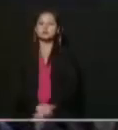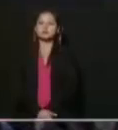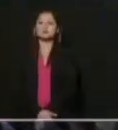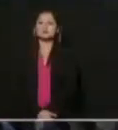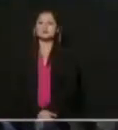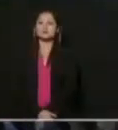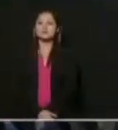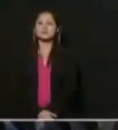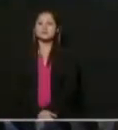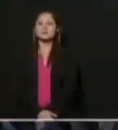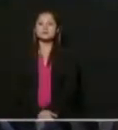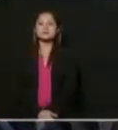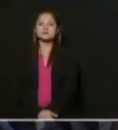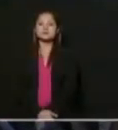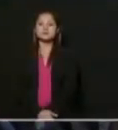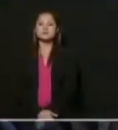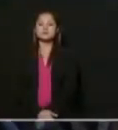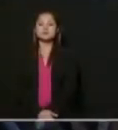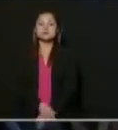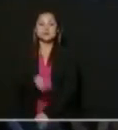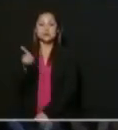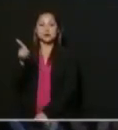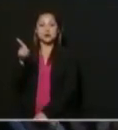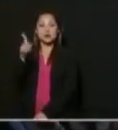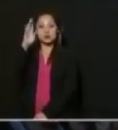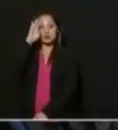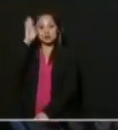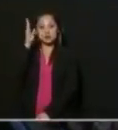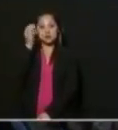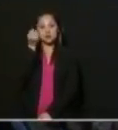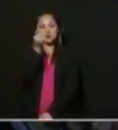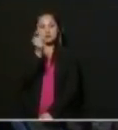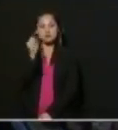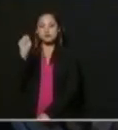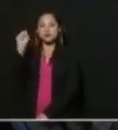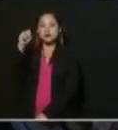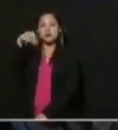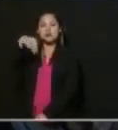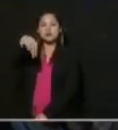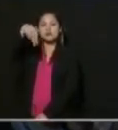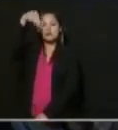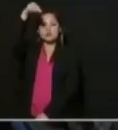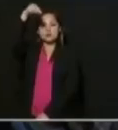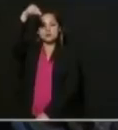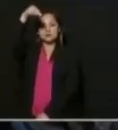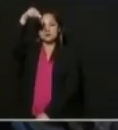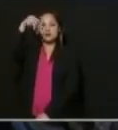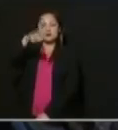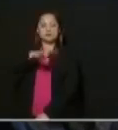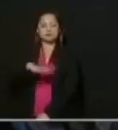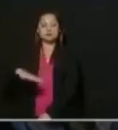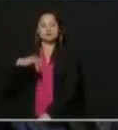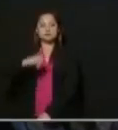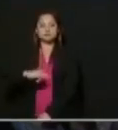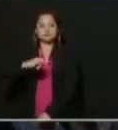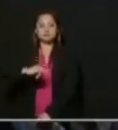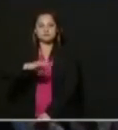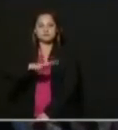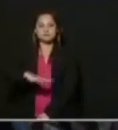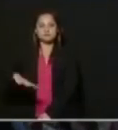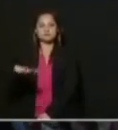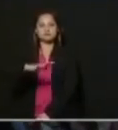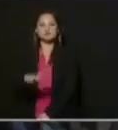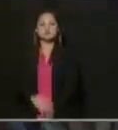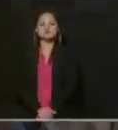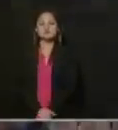Y ahora se voltea hacia el norte. El norte, que es hacia donde está el escenario, vamos. Que para ellos es la región de